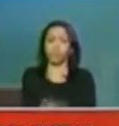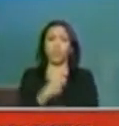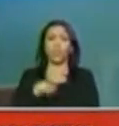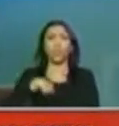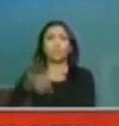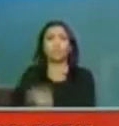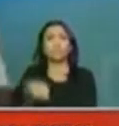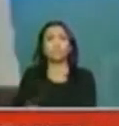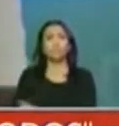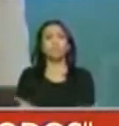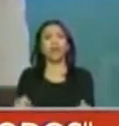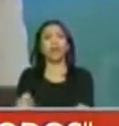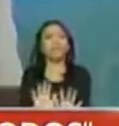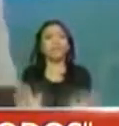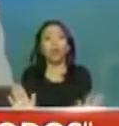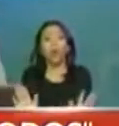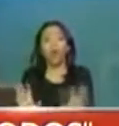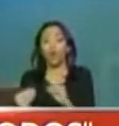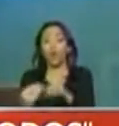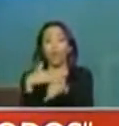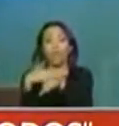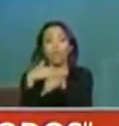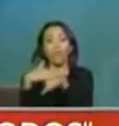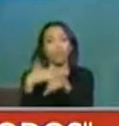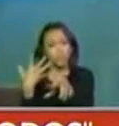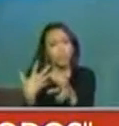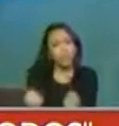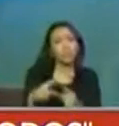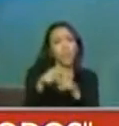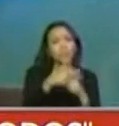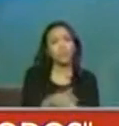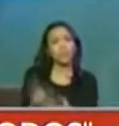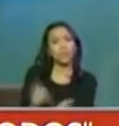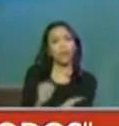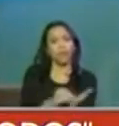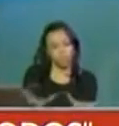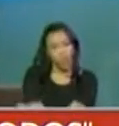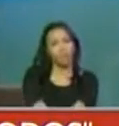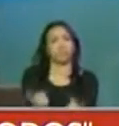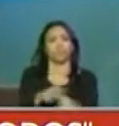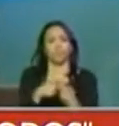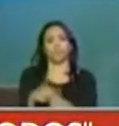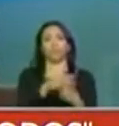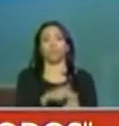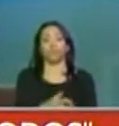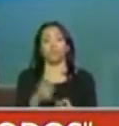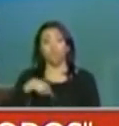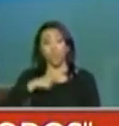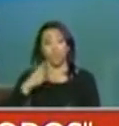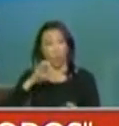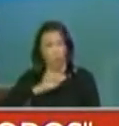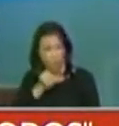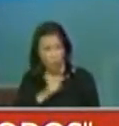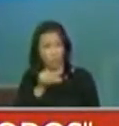No exigimos nada que no sea diálogo y acciones concertadas. Tenemos que